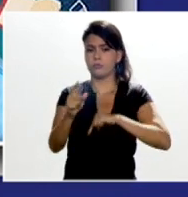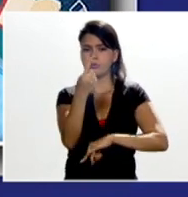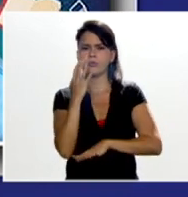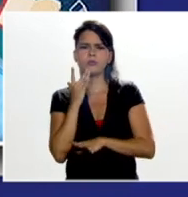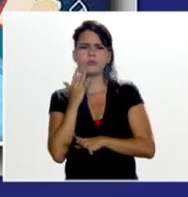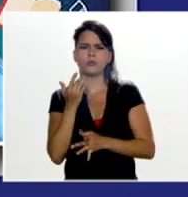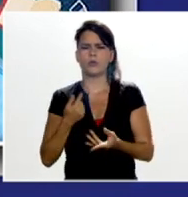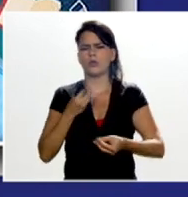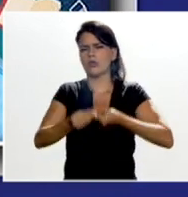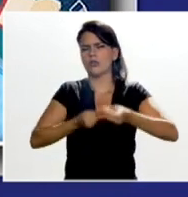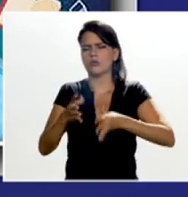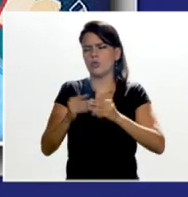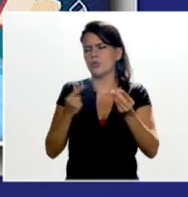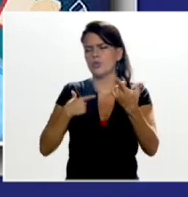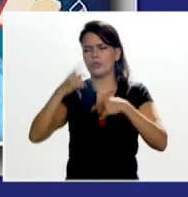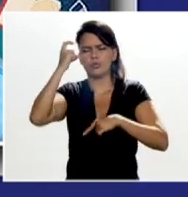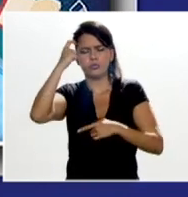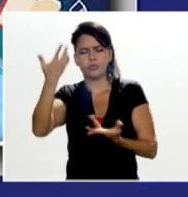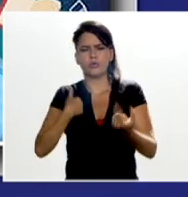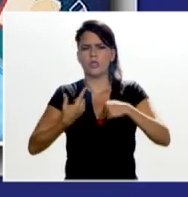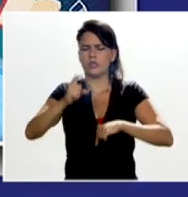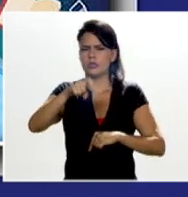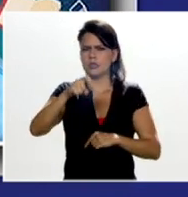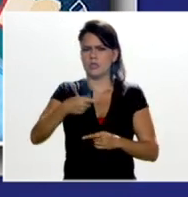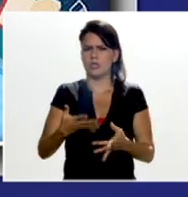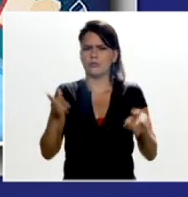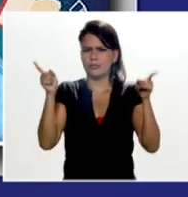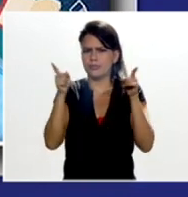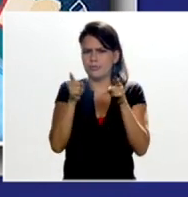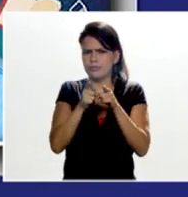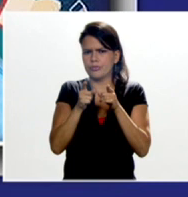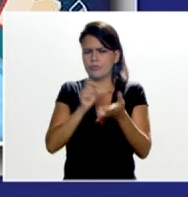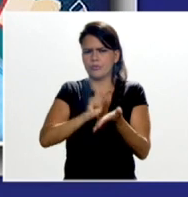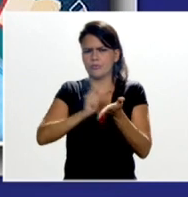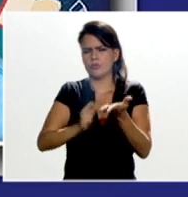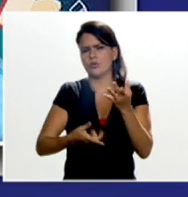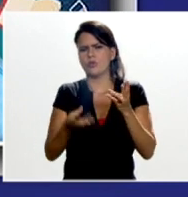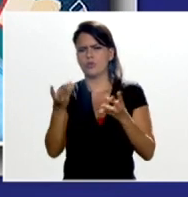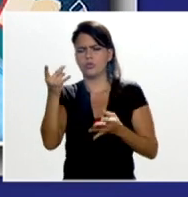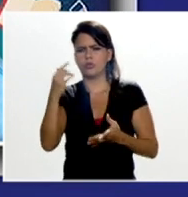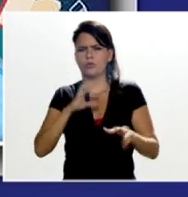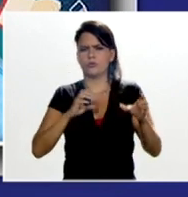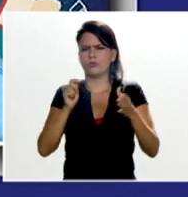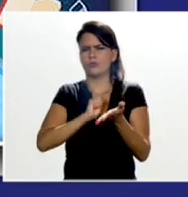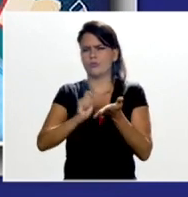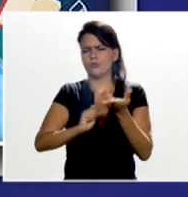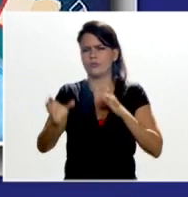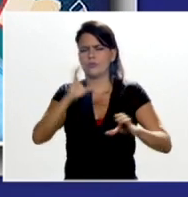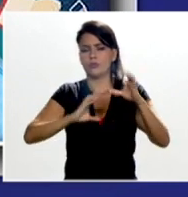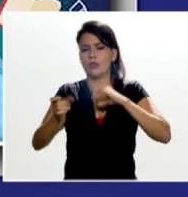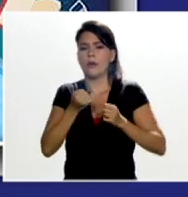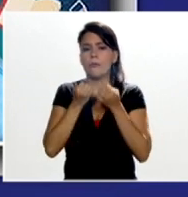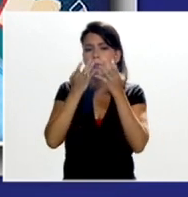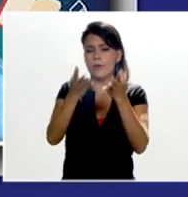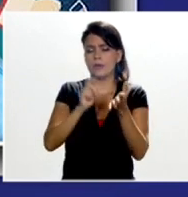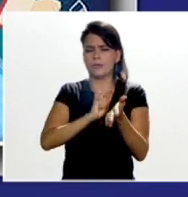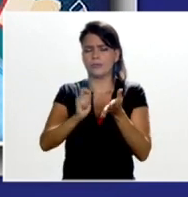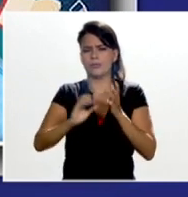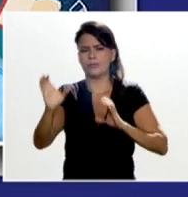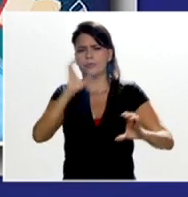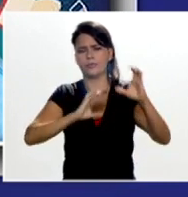la vida cotidiana donde sea propicio abreviar un número en notación científica y expresa en notación científica